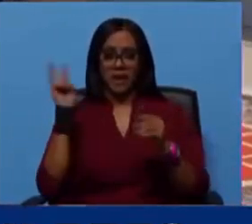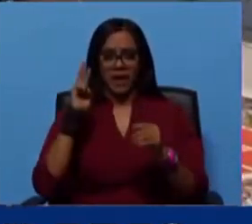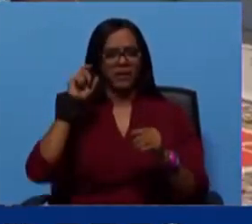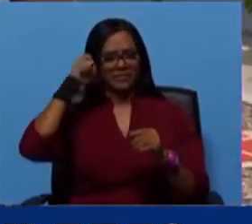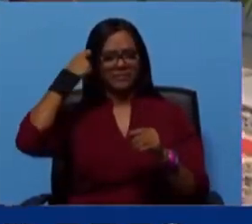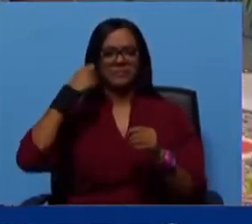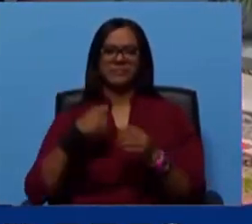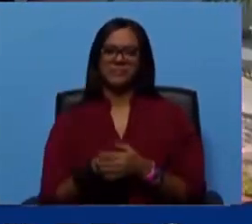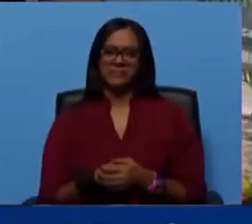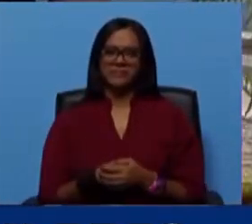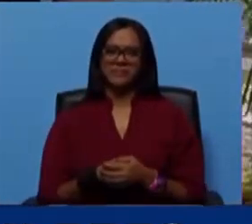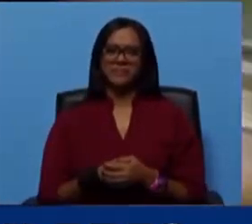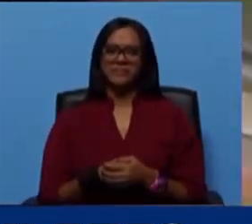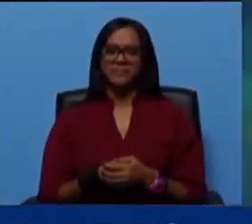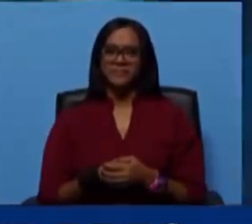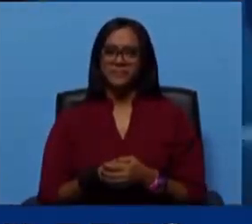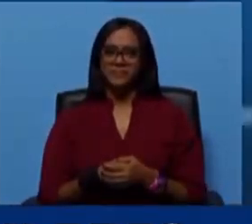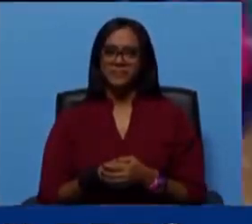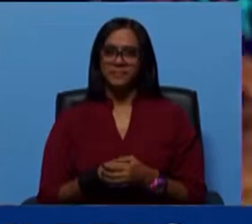recordarlo.